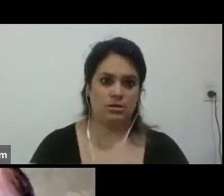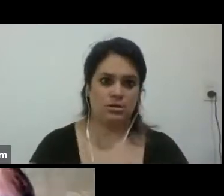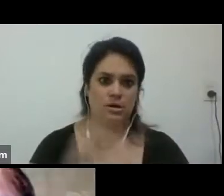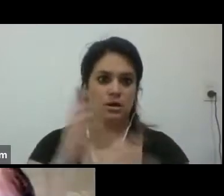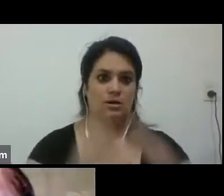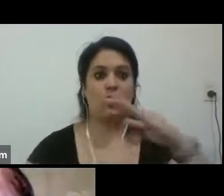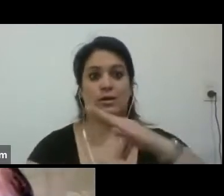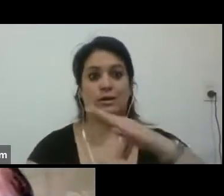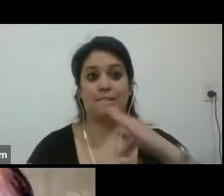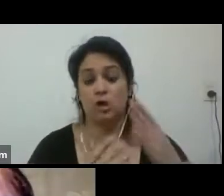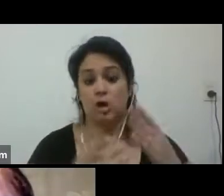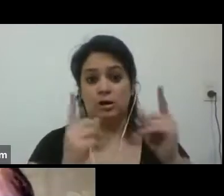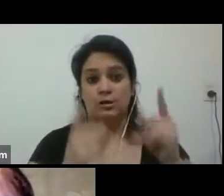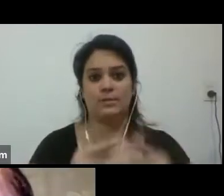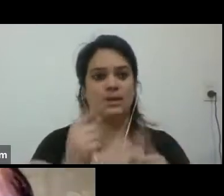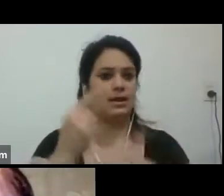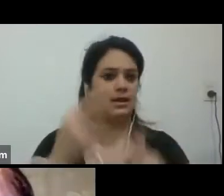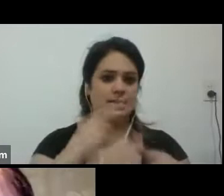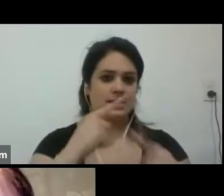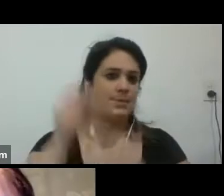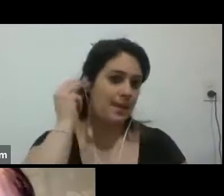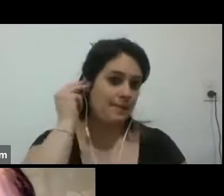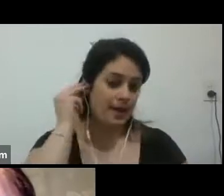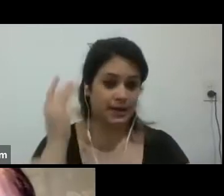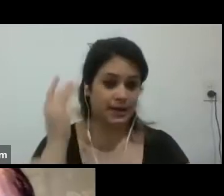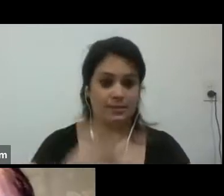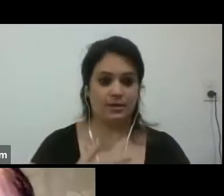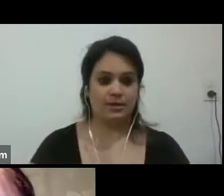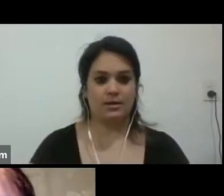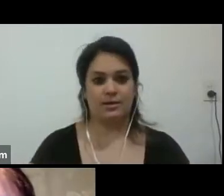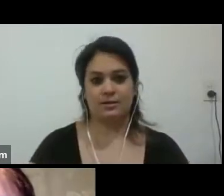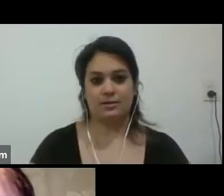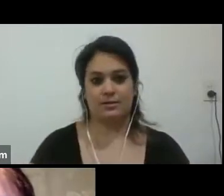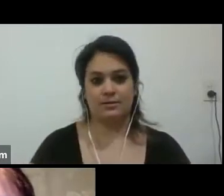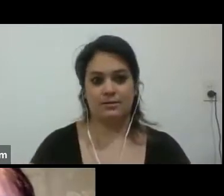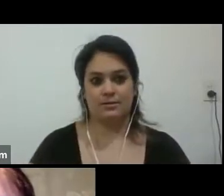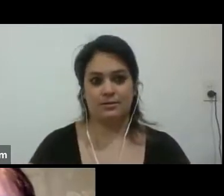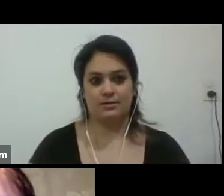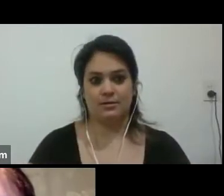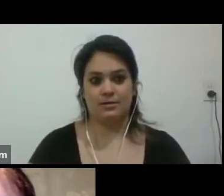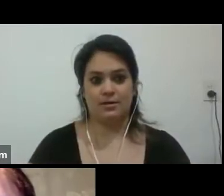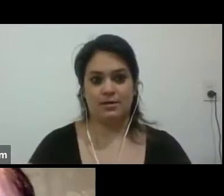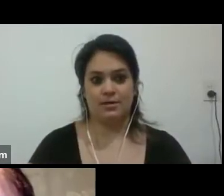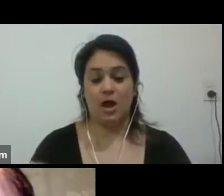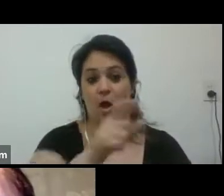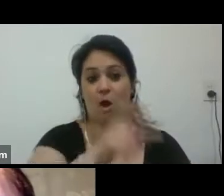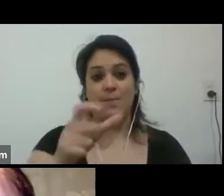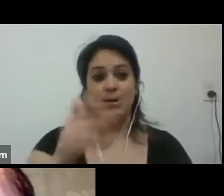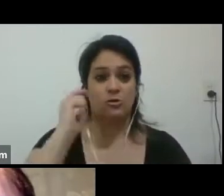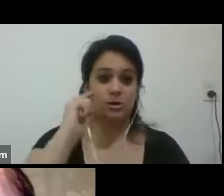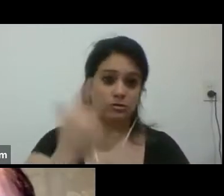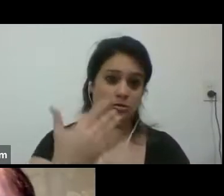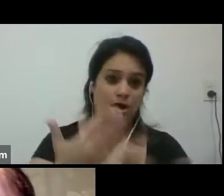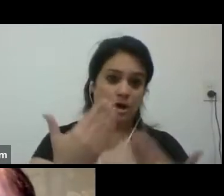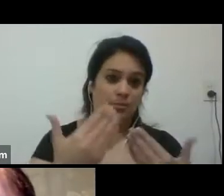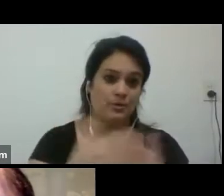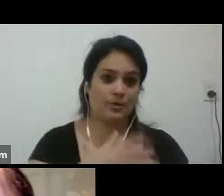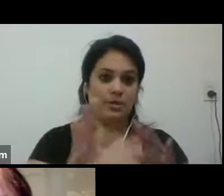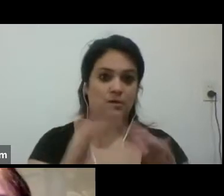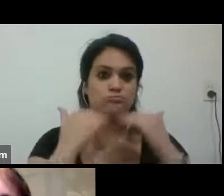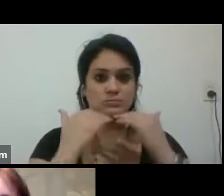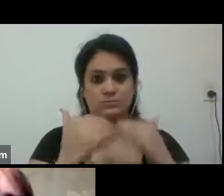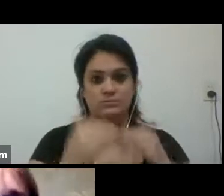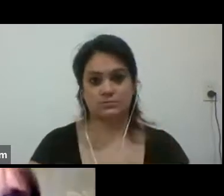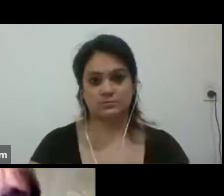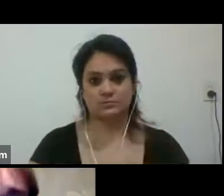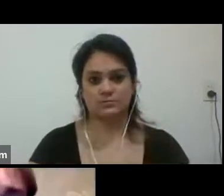quiero agradecer a maría nuestra intérprete que han podido digamos todos aquellas personas luego